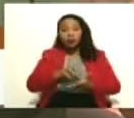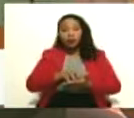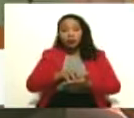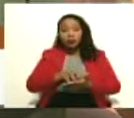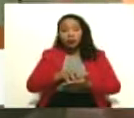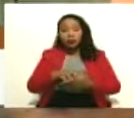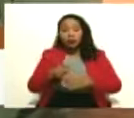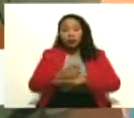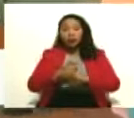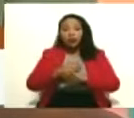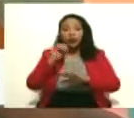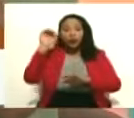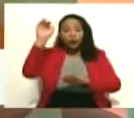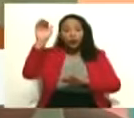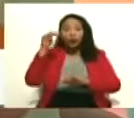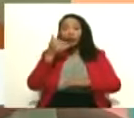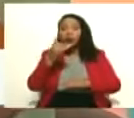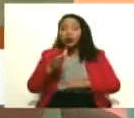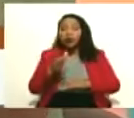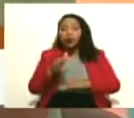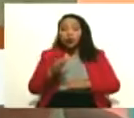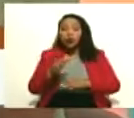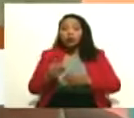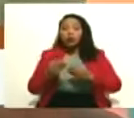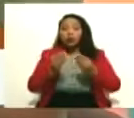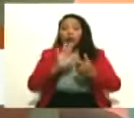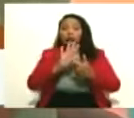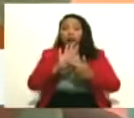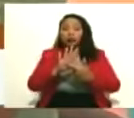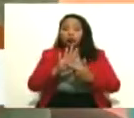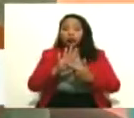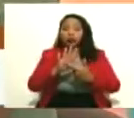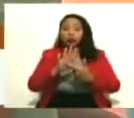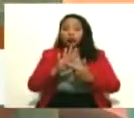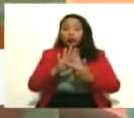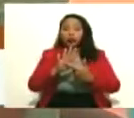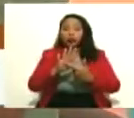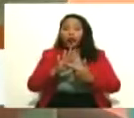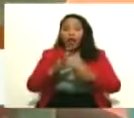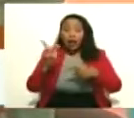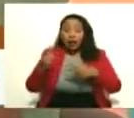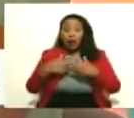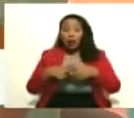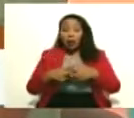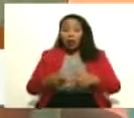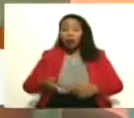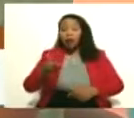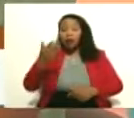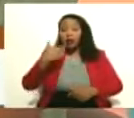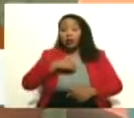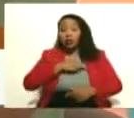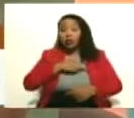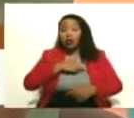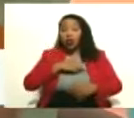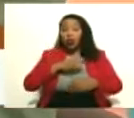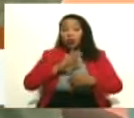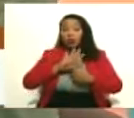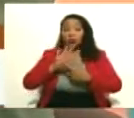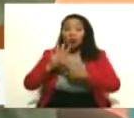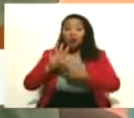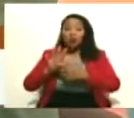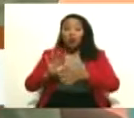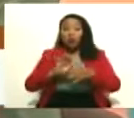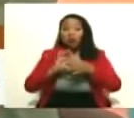gobiernos venideros, y además da la posibilidad de que nos mostremos unidos. Una herramienta maravillosa para mostrarnos unidos ante este tema y